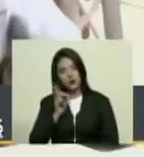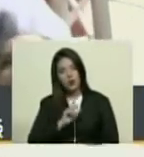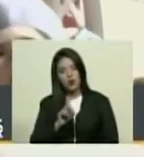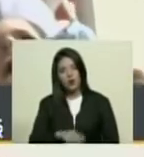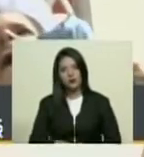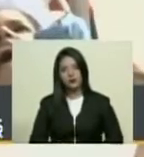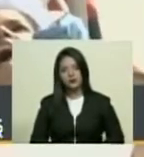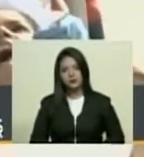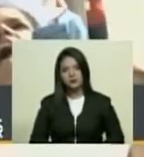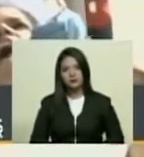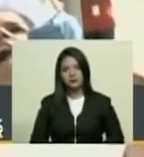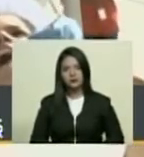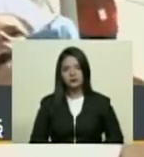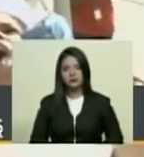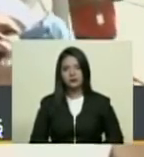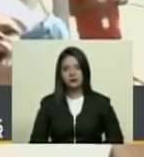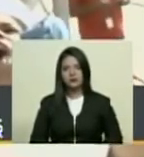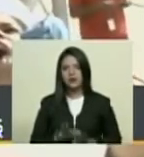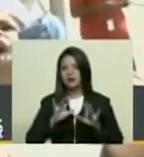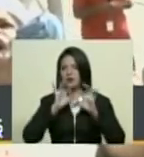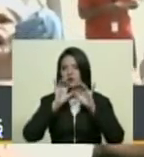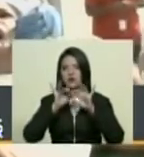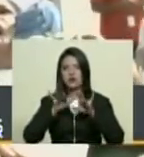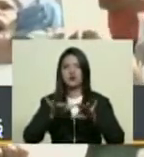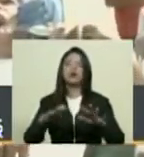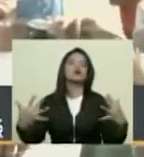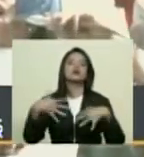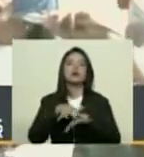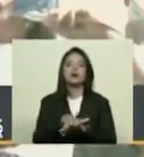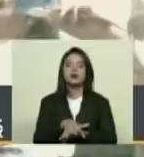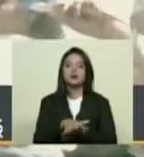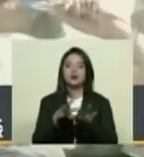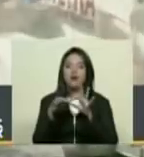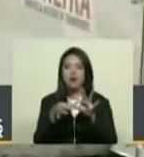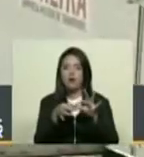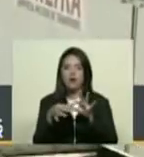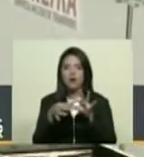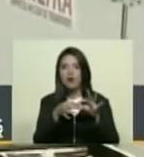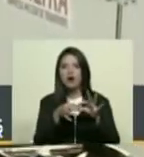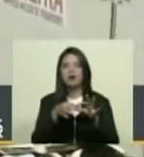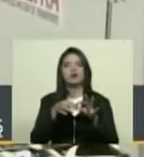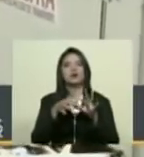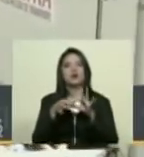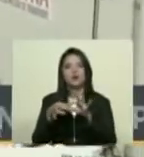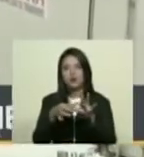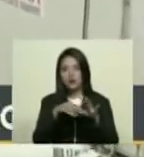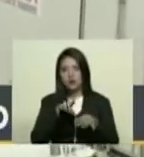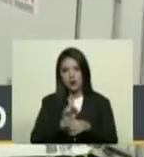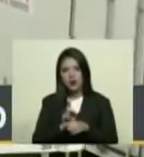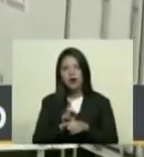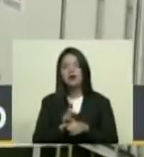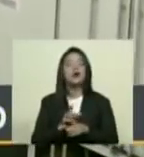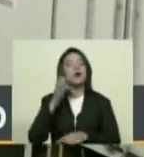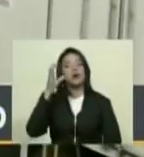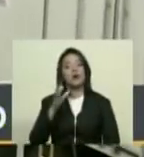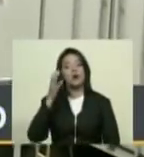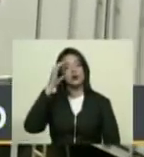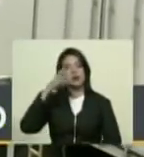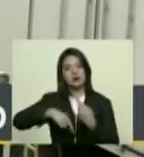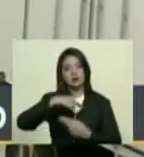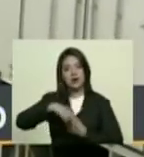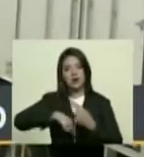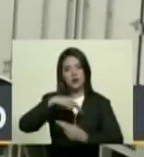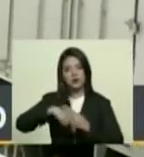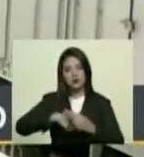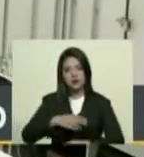de minar su cohesión, su unidad, su conciencia